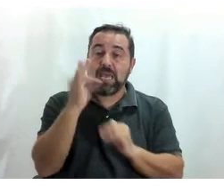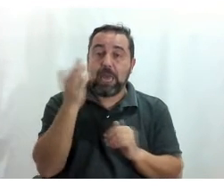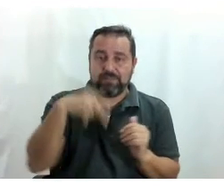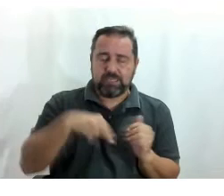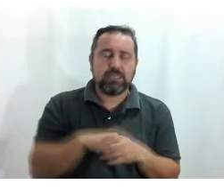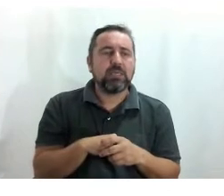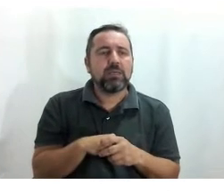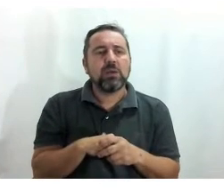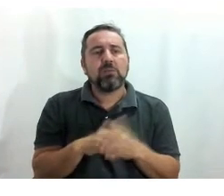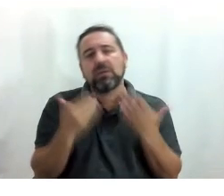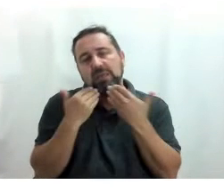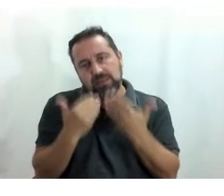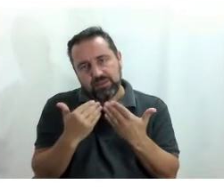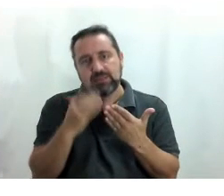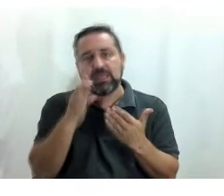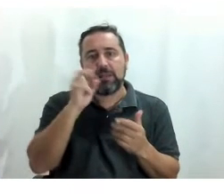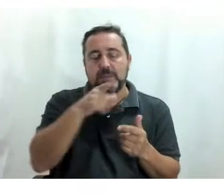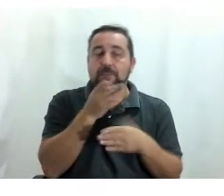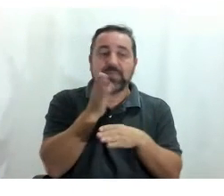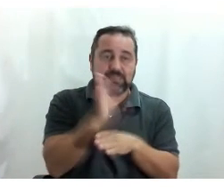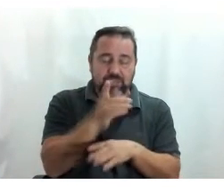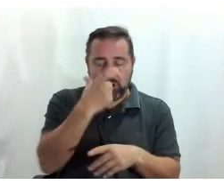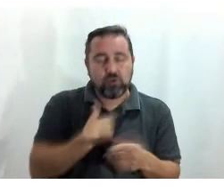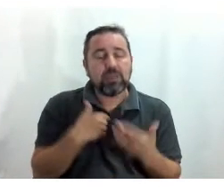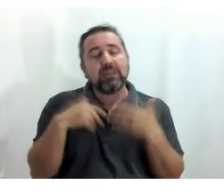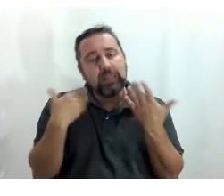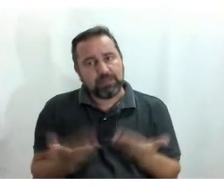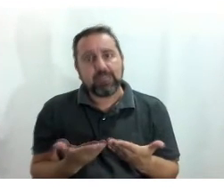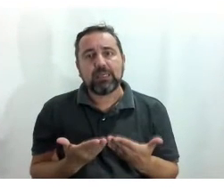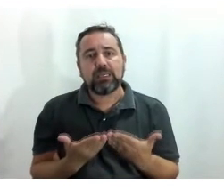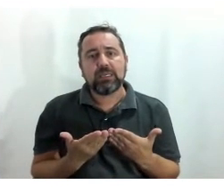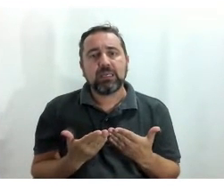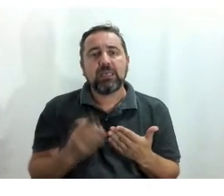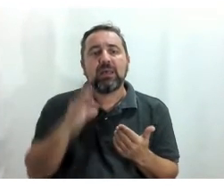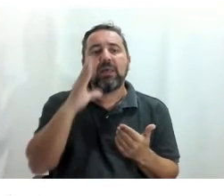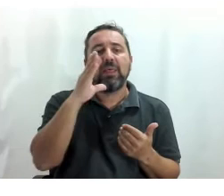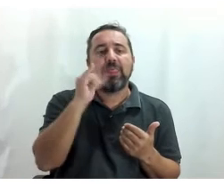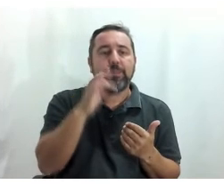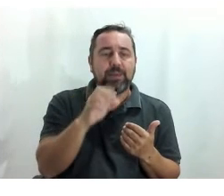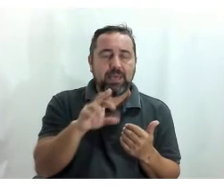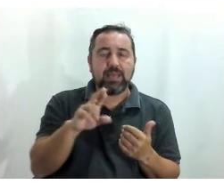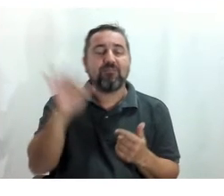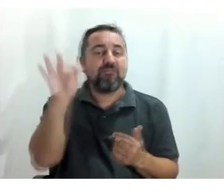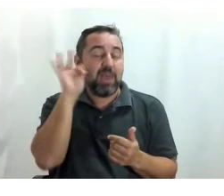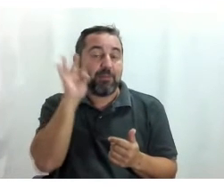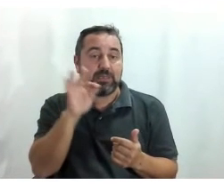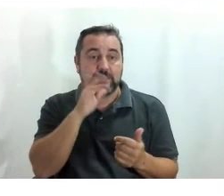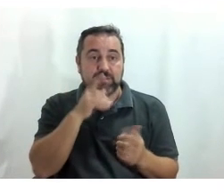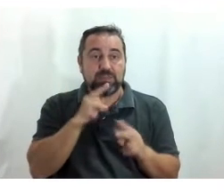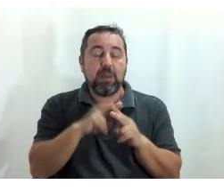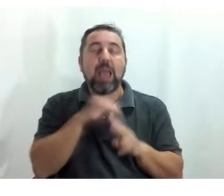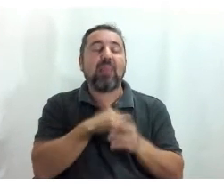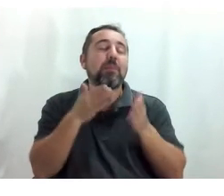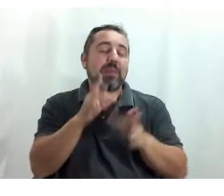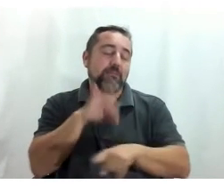agradecer a Carmen la presentación y también a CIBEREF y a FIAPAS por organizar esta academia para pacientes, que